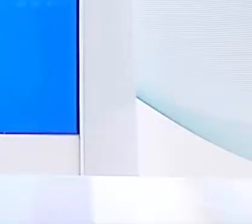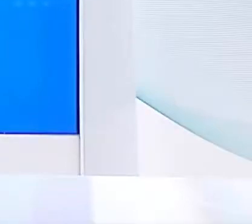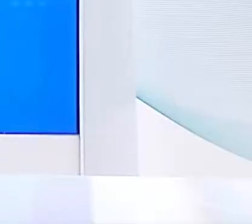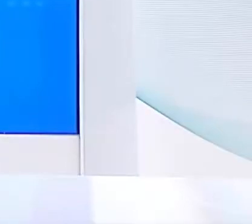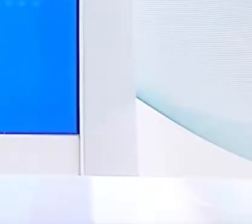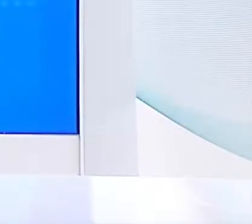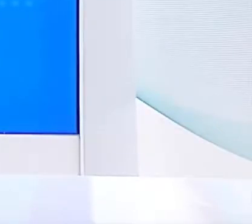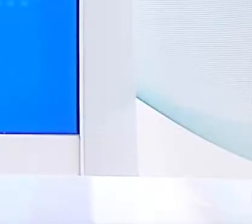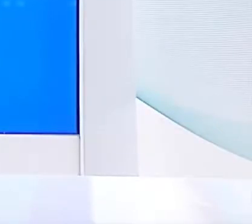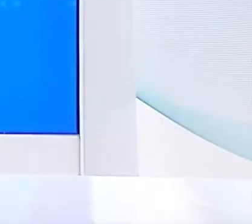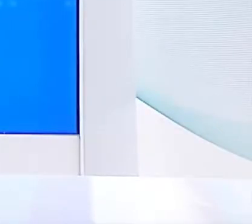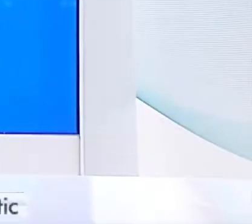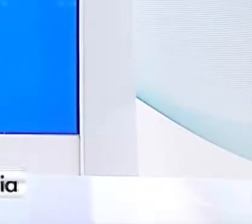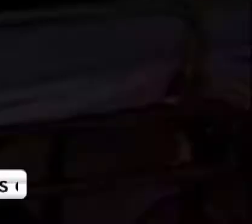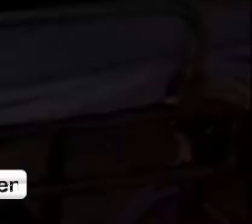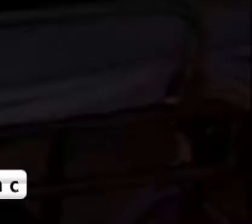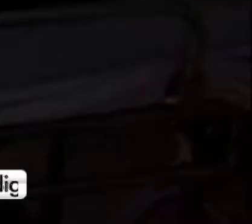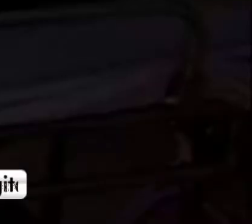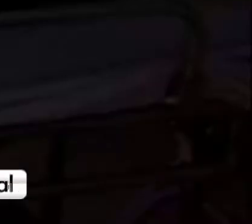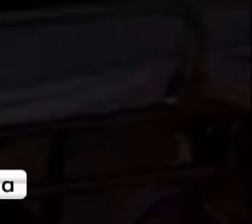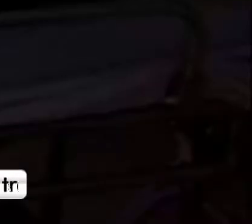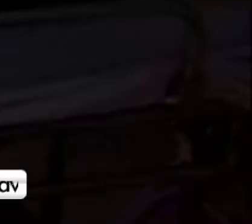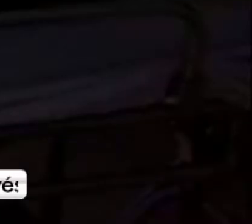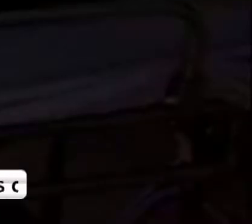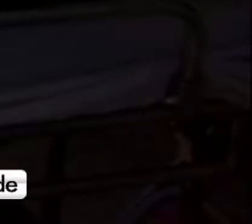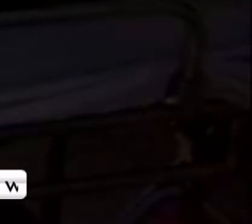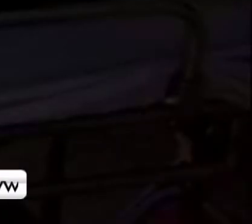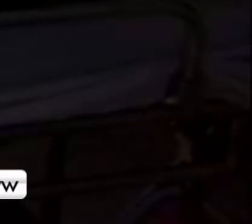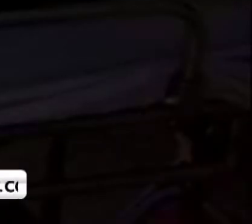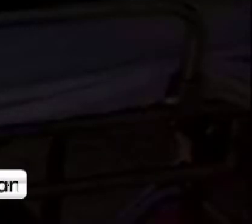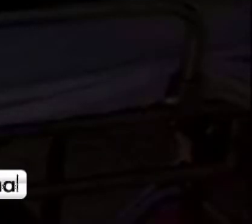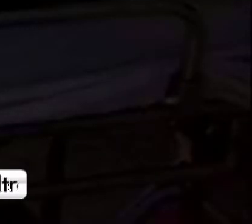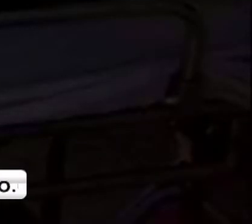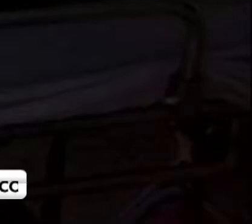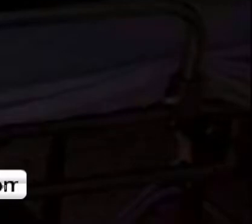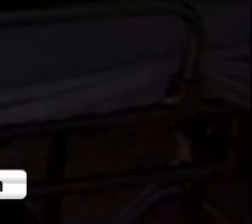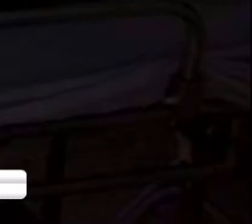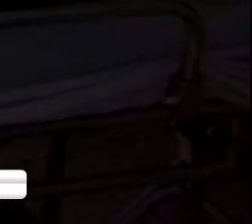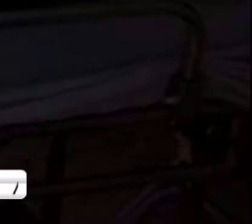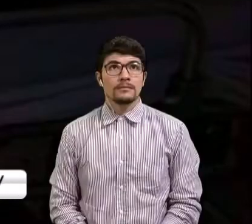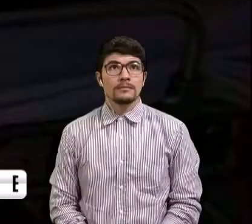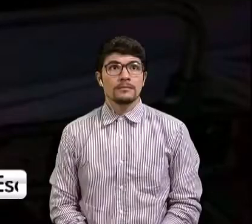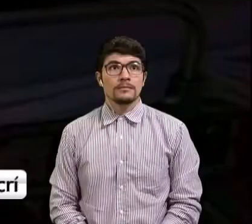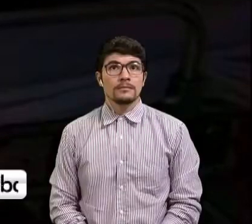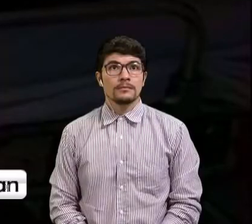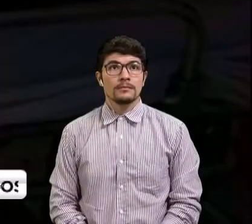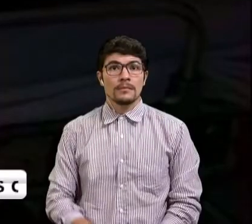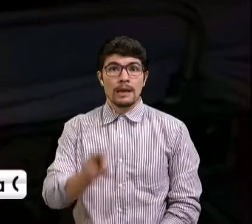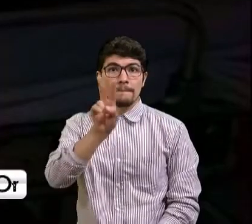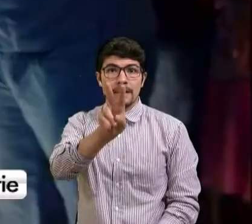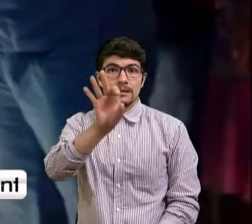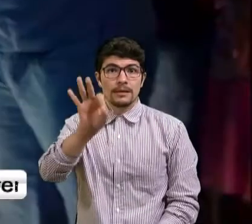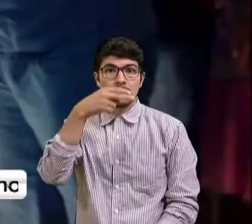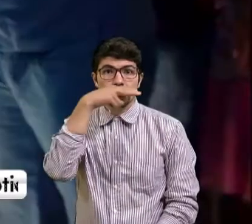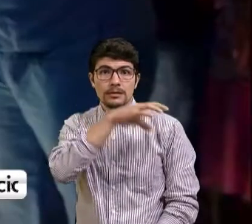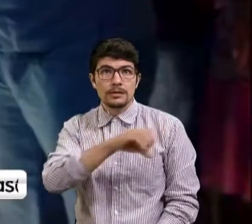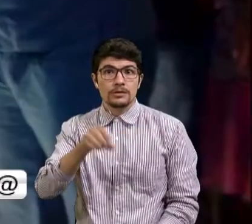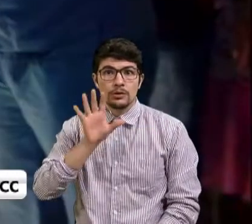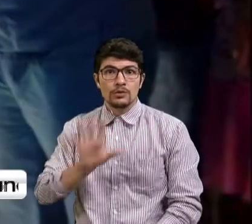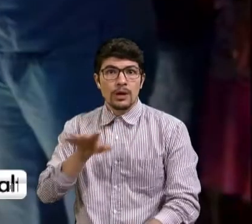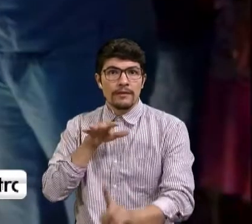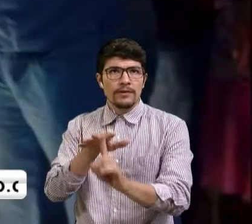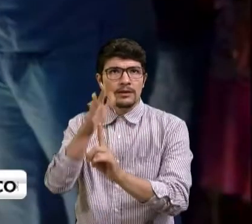mucha atención que cerca de 23 niños del colegio ubicado en la Y de Astilleros, en el municipio de Zulia, resultaron afectados al generarse